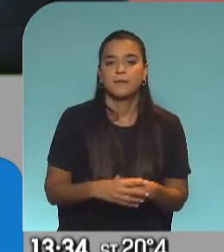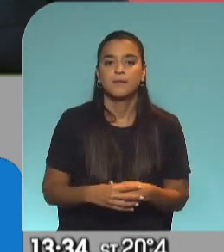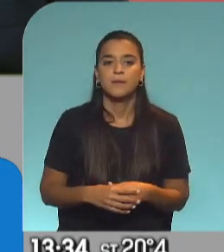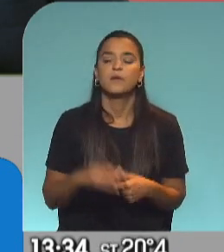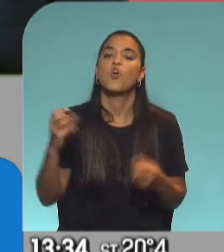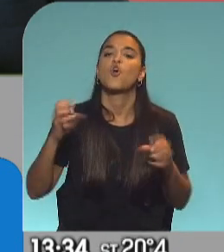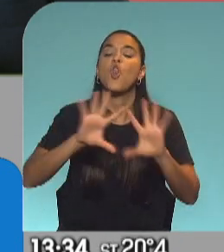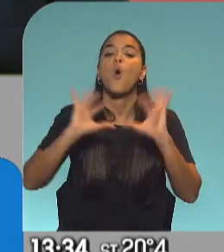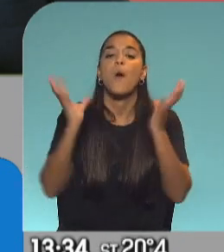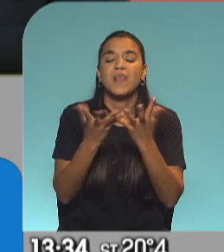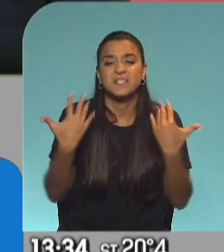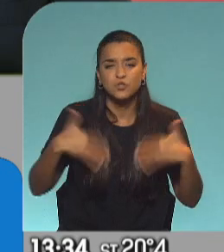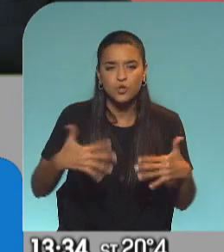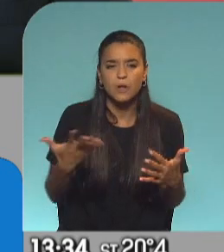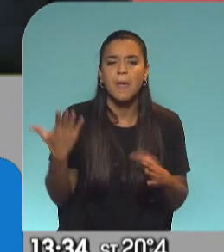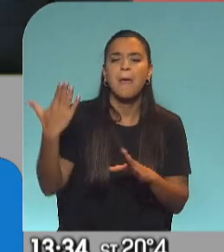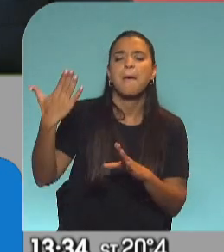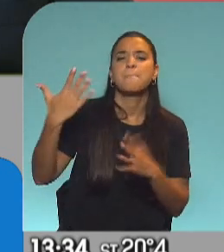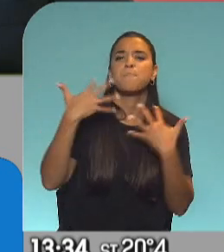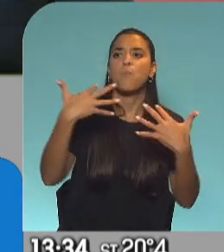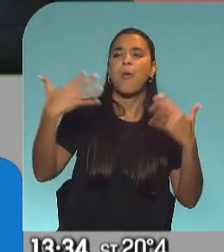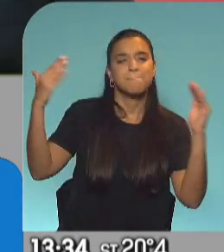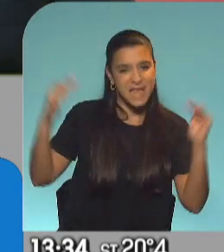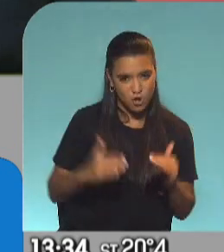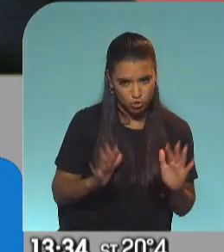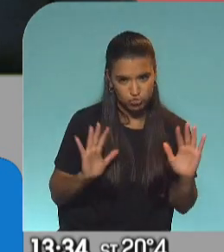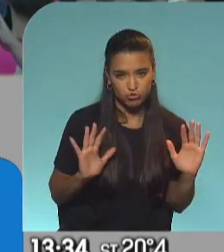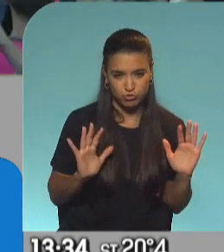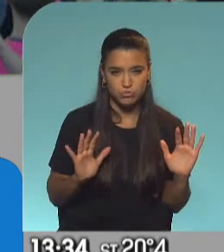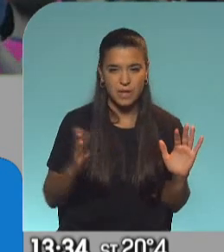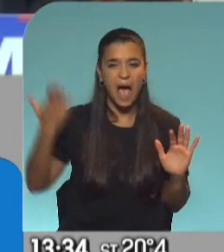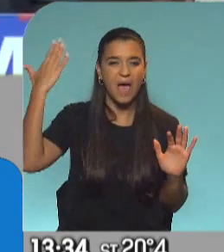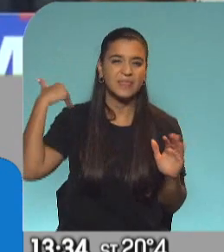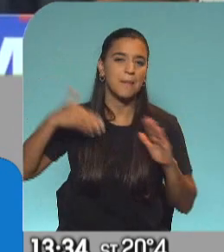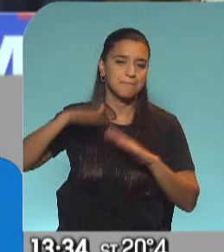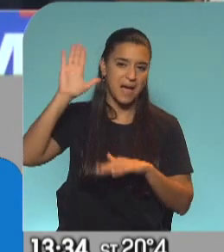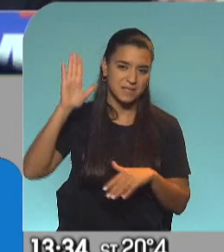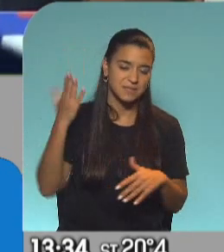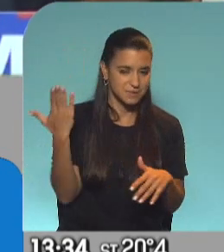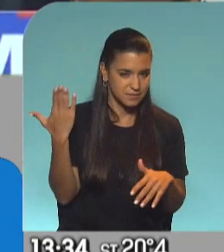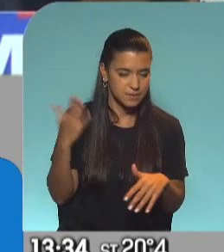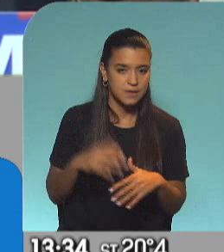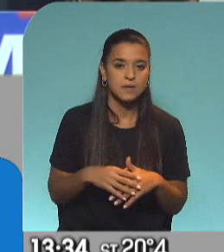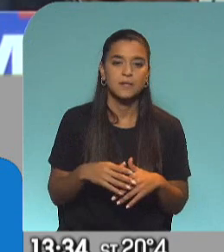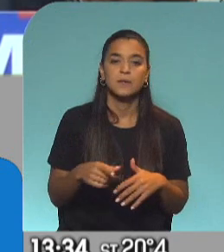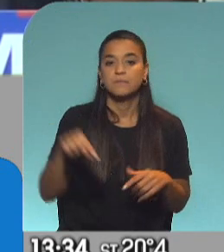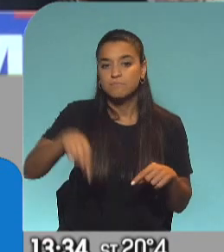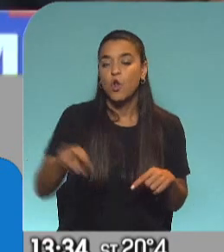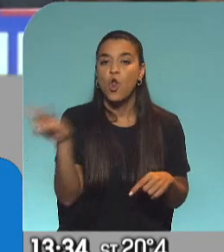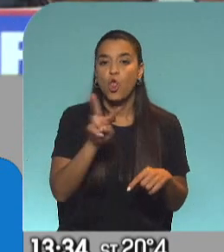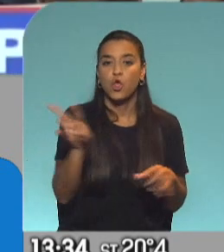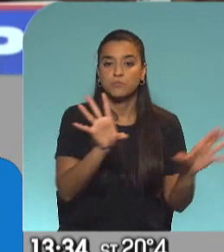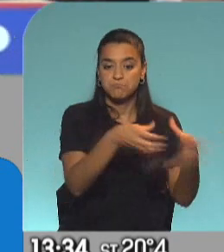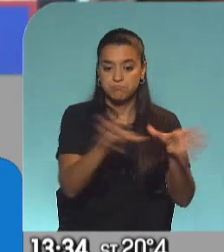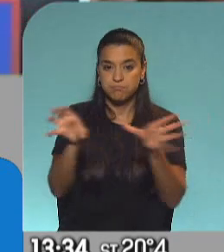la globalización es muchísimo menos popular en Estados Unidos de lo que alguna vez fue, si es que alguna vez lo fue. Y ya ambos partidos